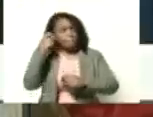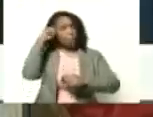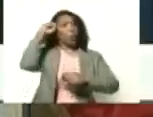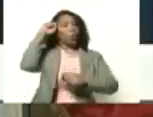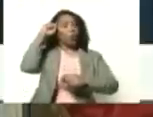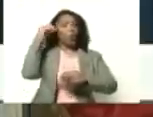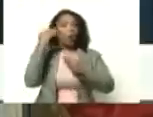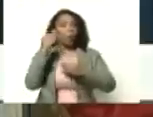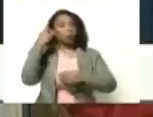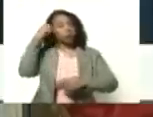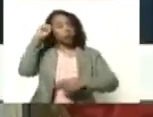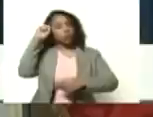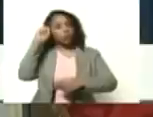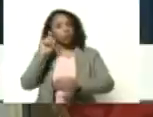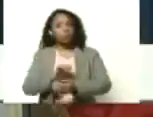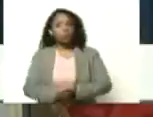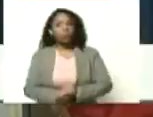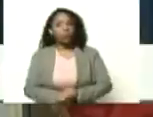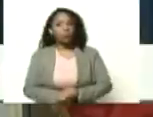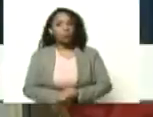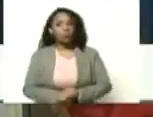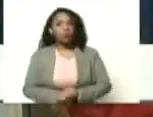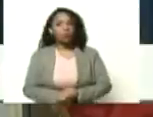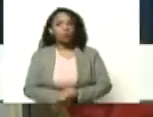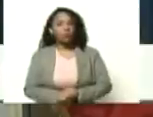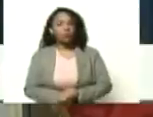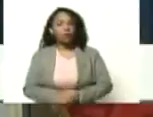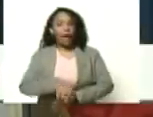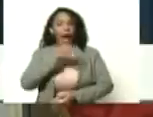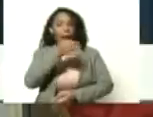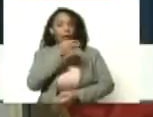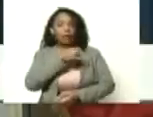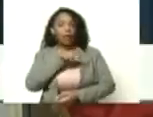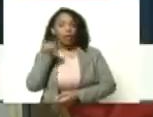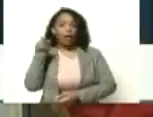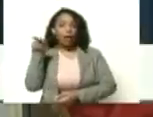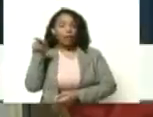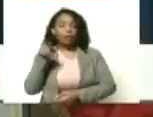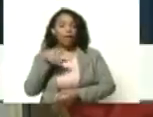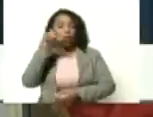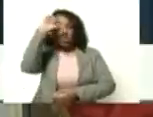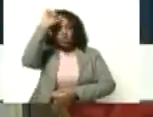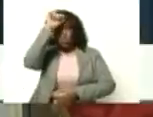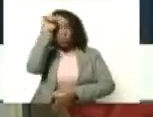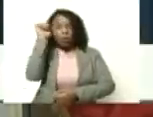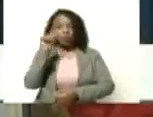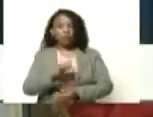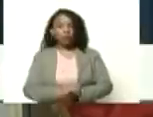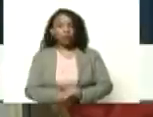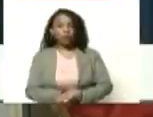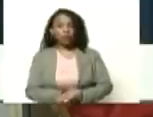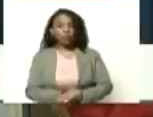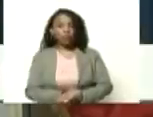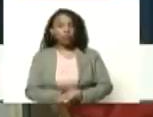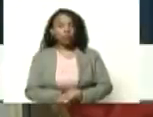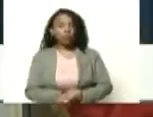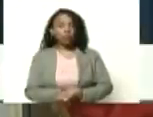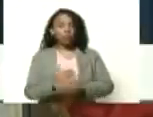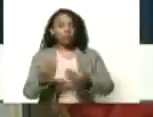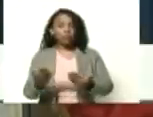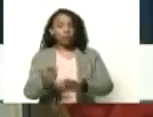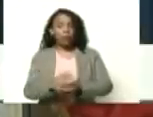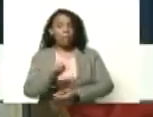efecto se acordó en la tarde de ese domingo y